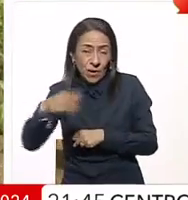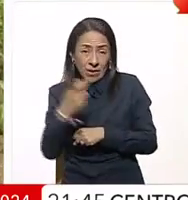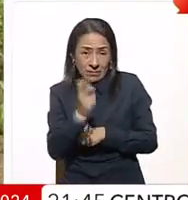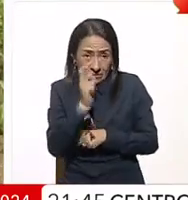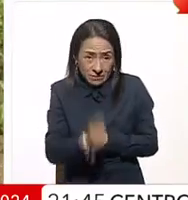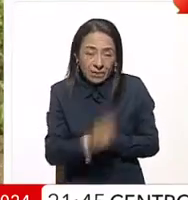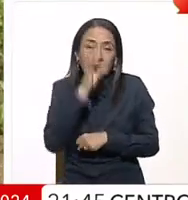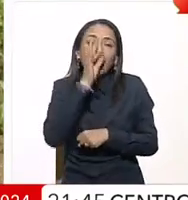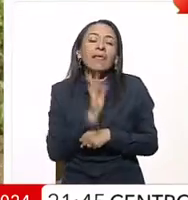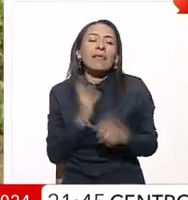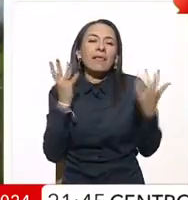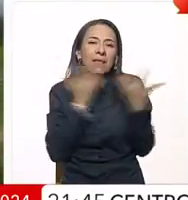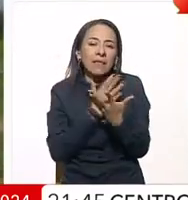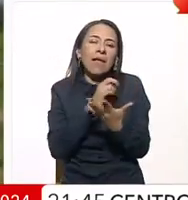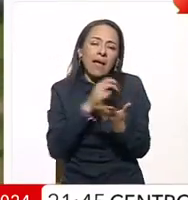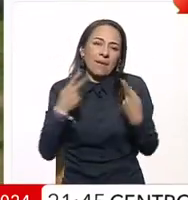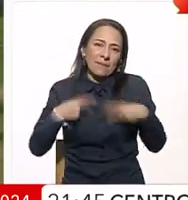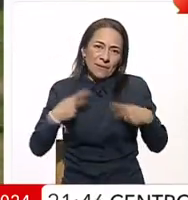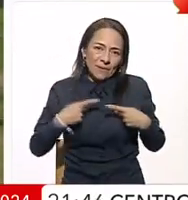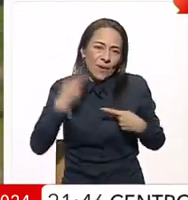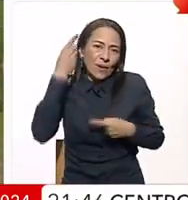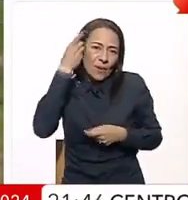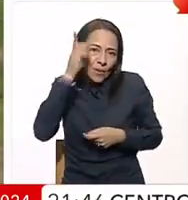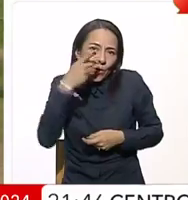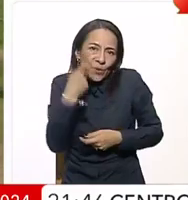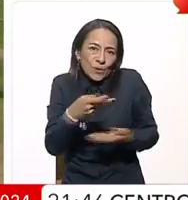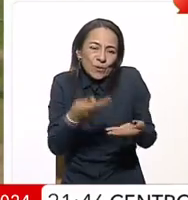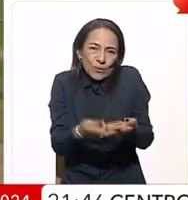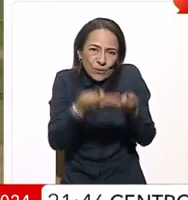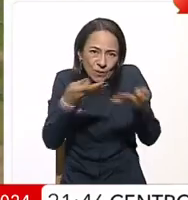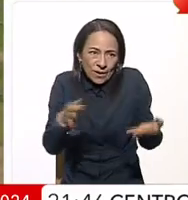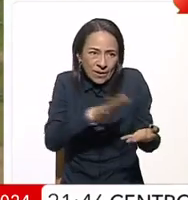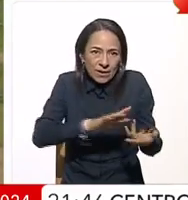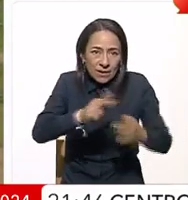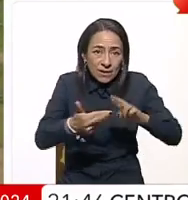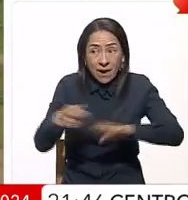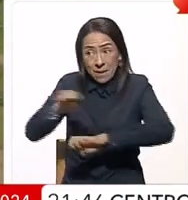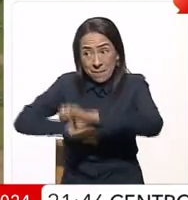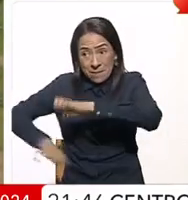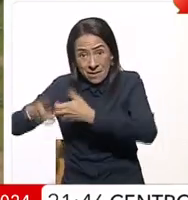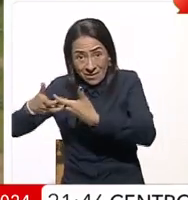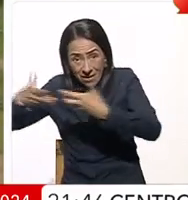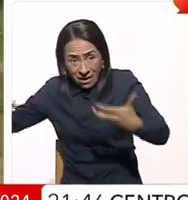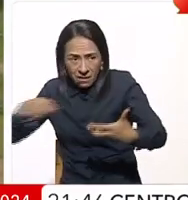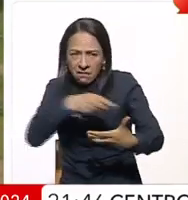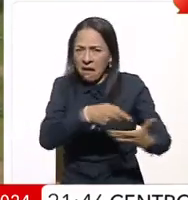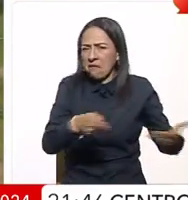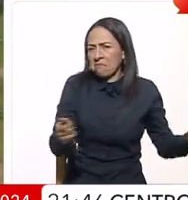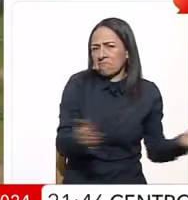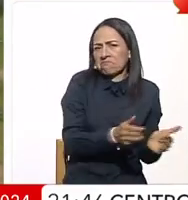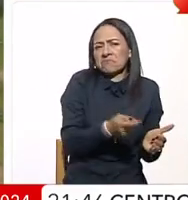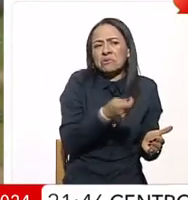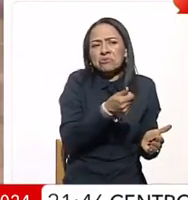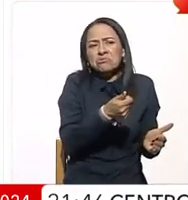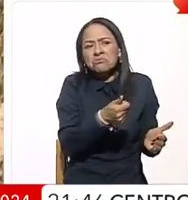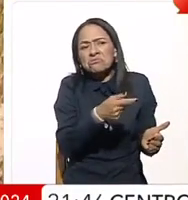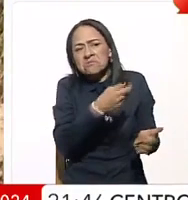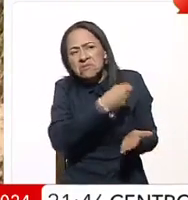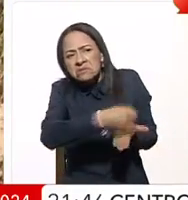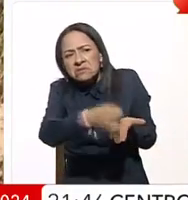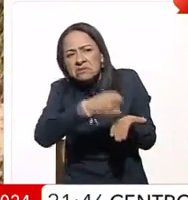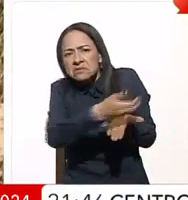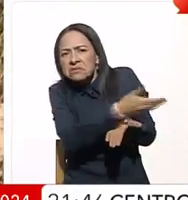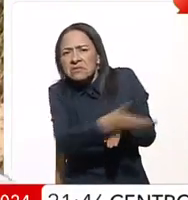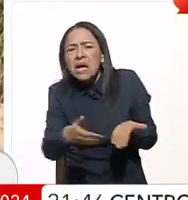los ejidatarios de la región, que a diferencia de las grandes empresas, cuentan con un reducido número de pozos para su siembra.